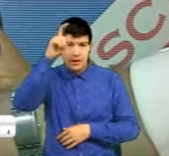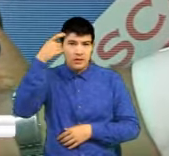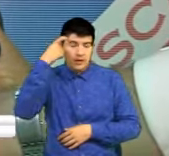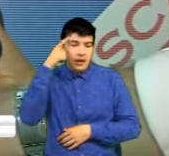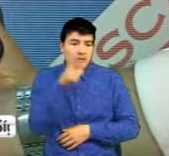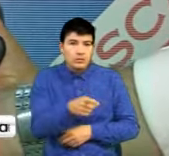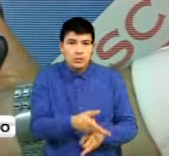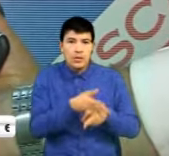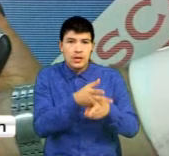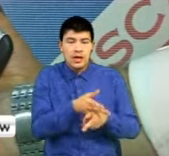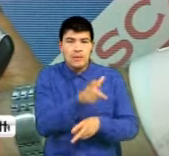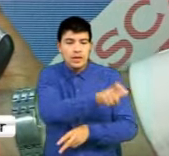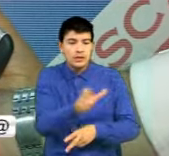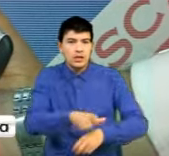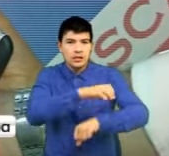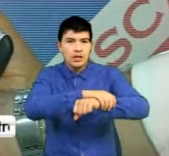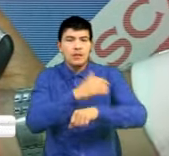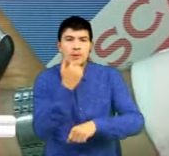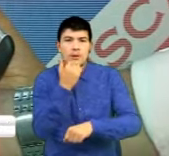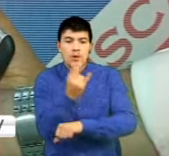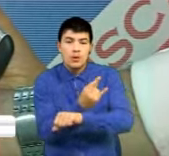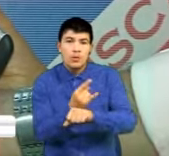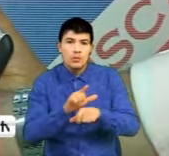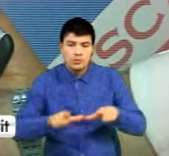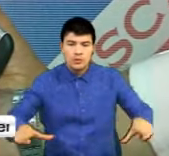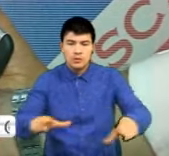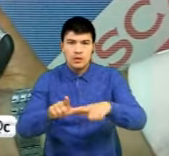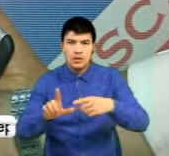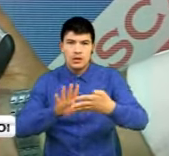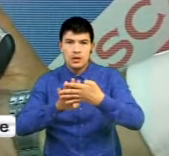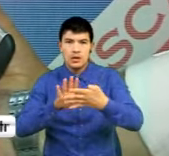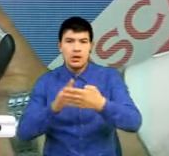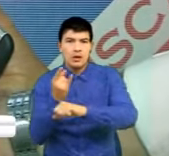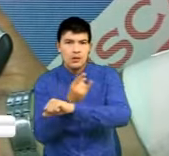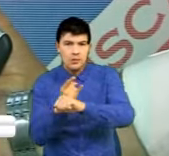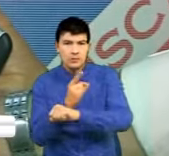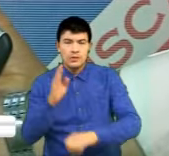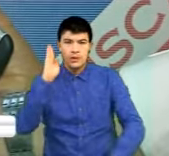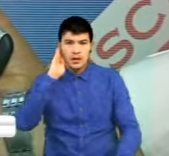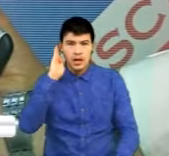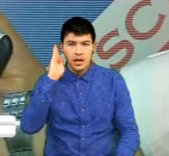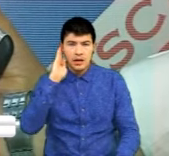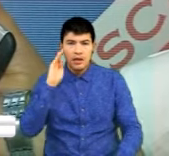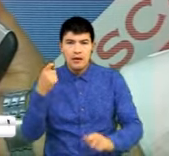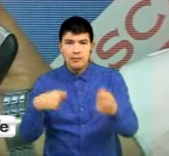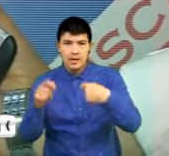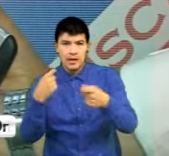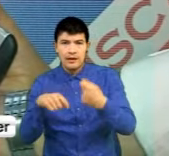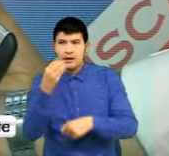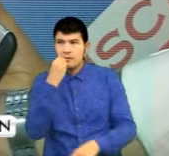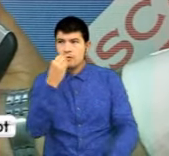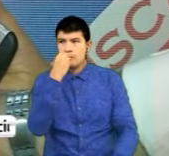de la libertad, como el uso de celdas, el uso de teléfono, la venta de